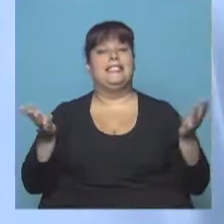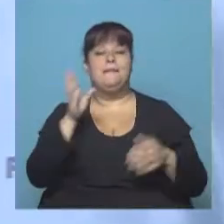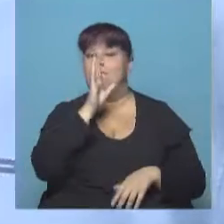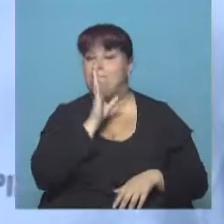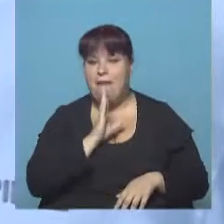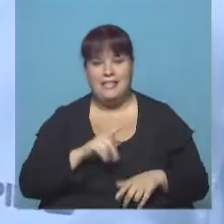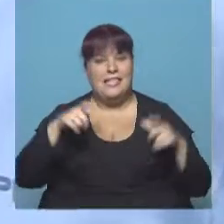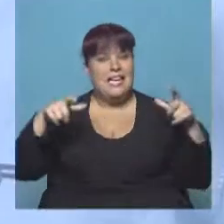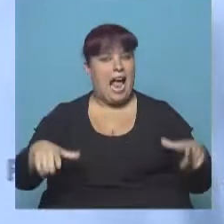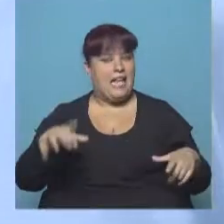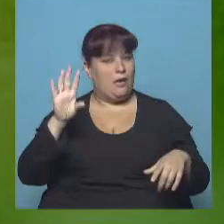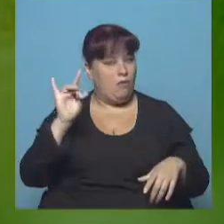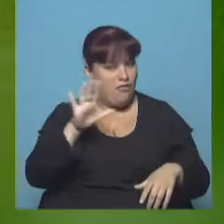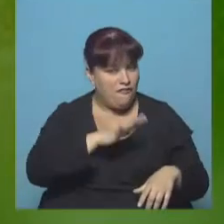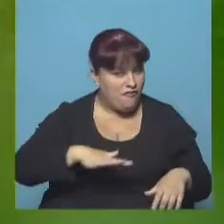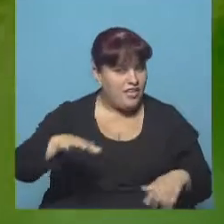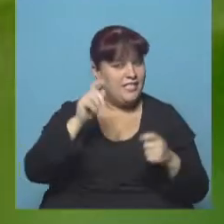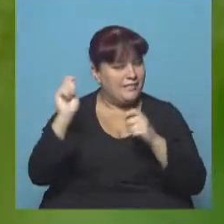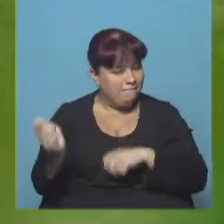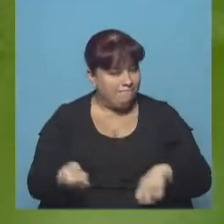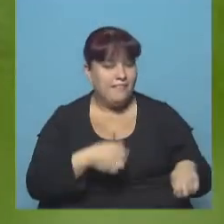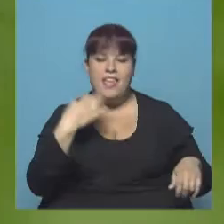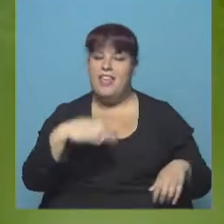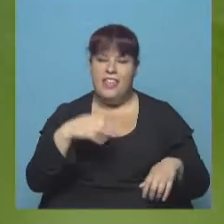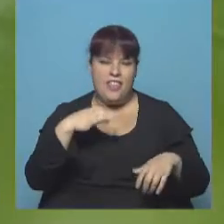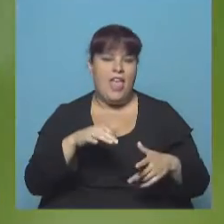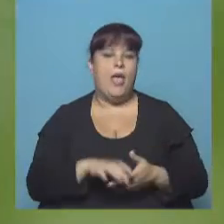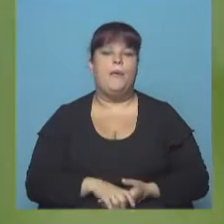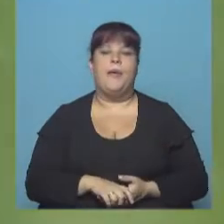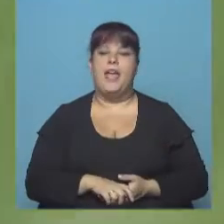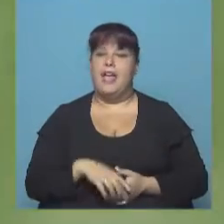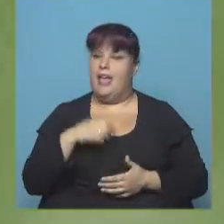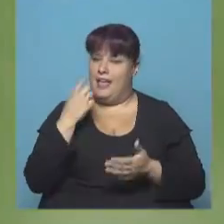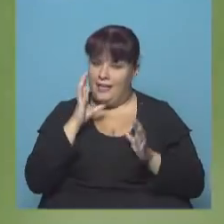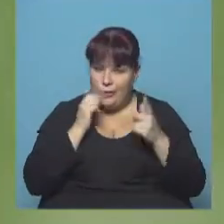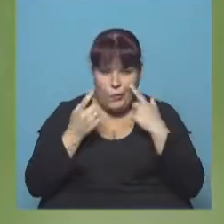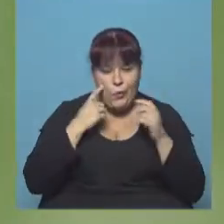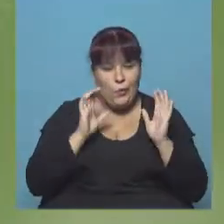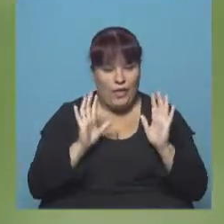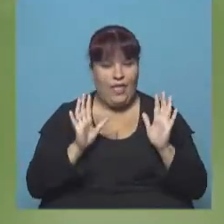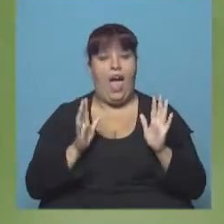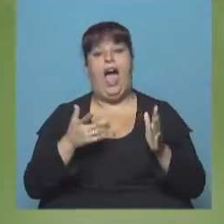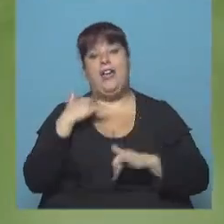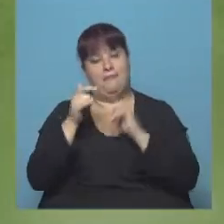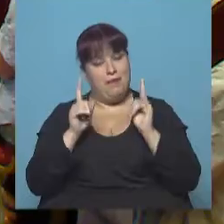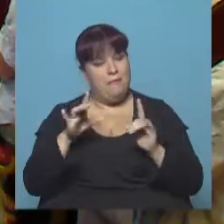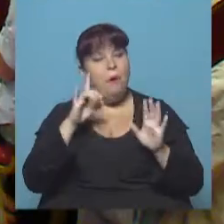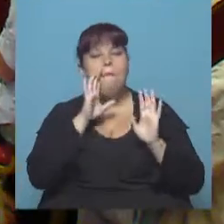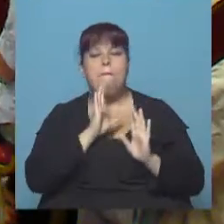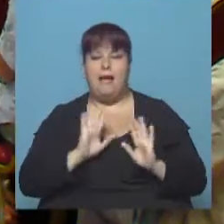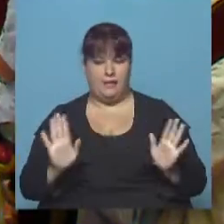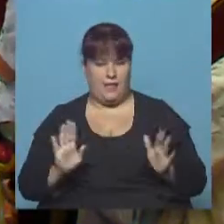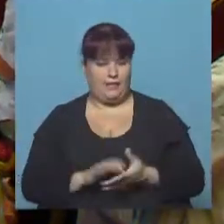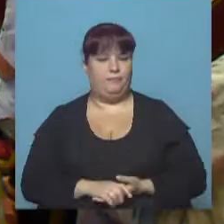paciencia. Es una cancha muy, muy complicada, una cancha muy difícil, donde hay que tener, donde hay que ser muy cuidadoso y, como dije antes, tener mucha paciencia,